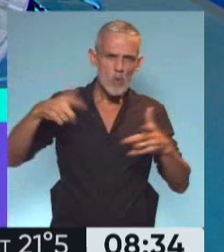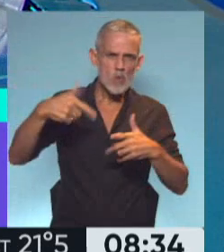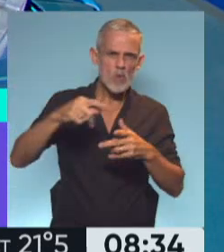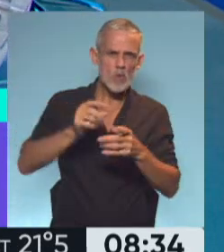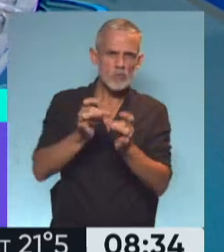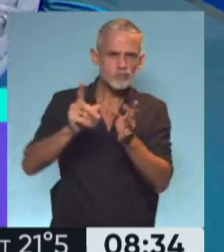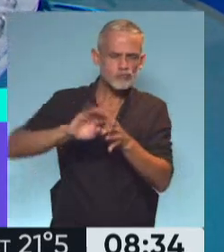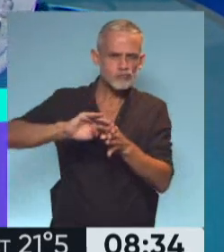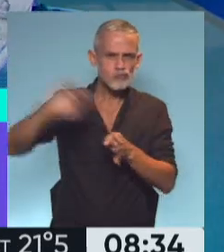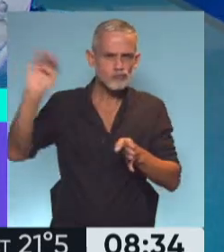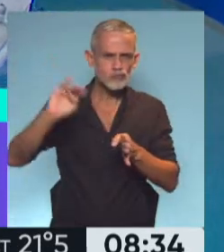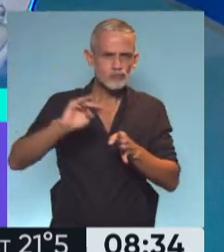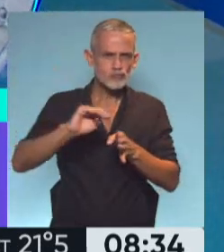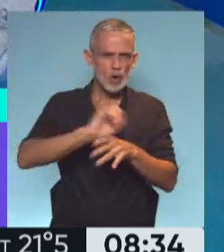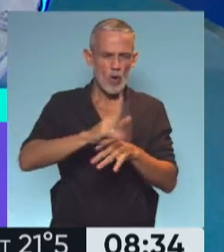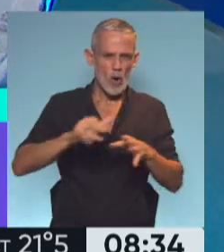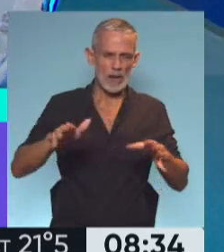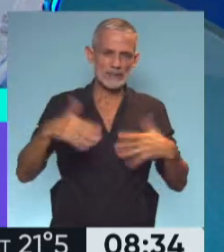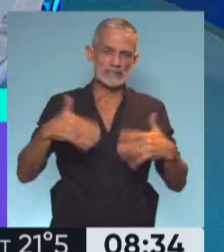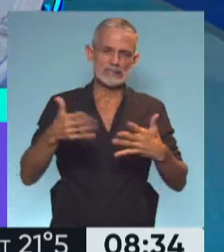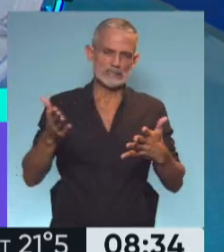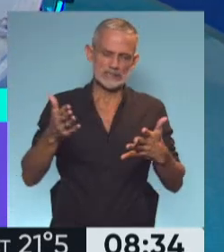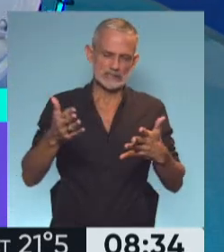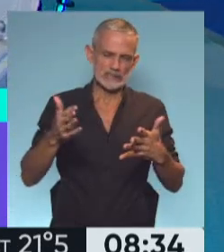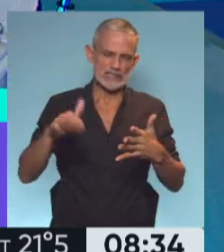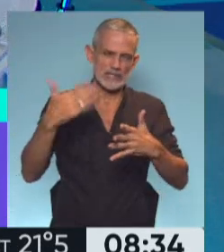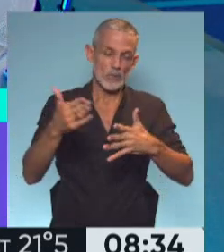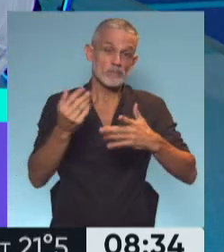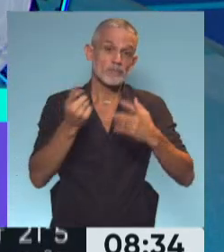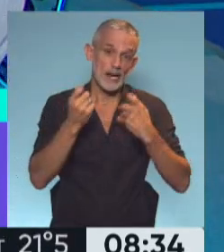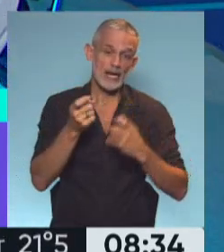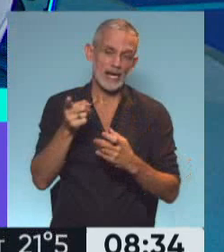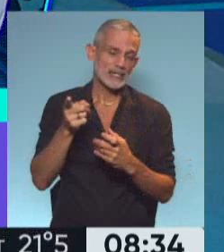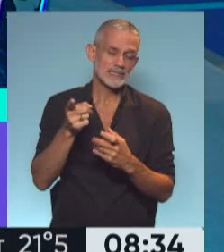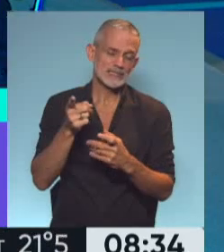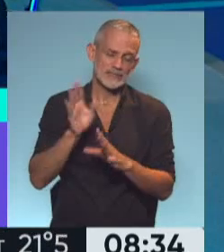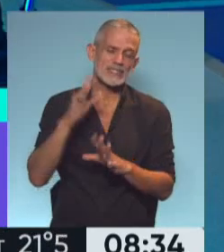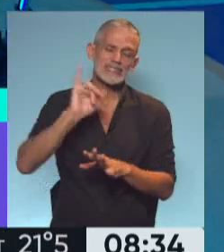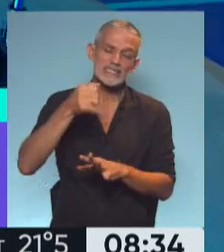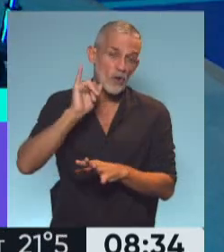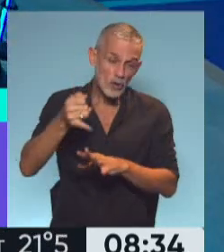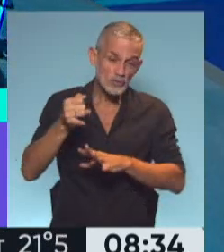vertiginoso que necesariamente después se va a traducir